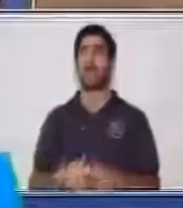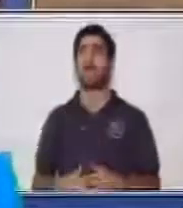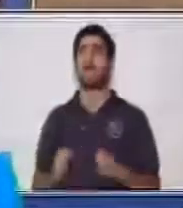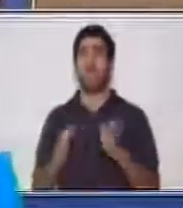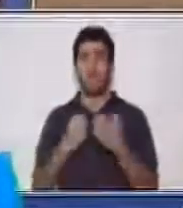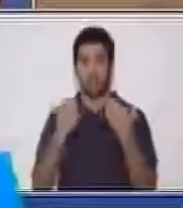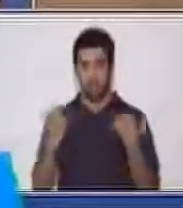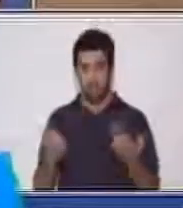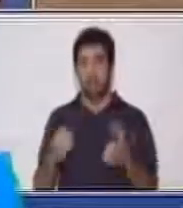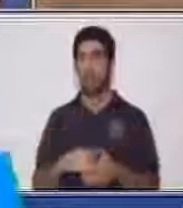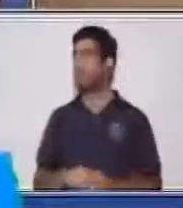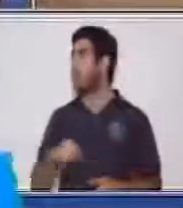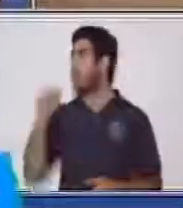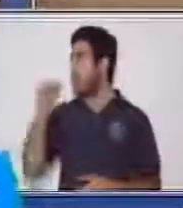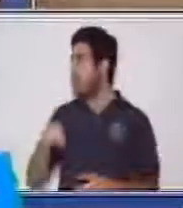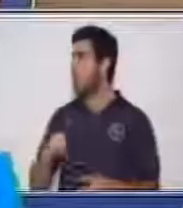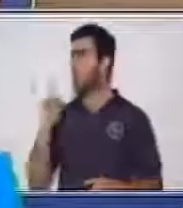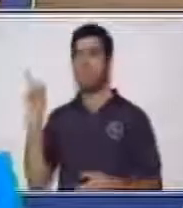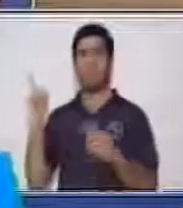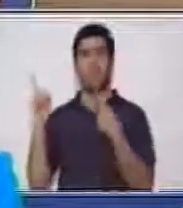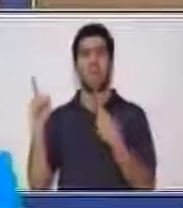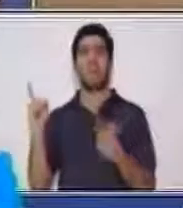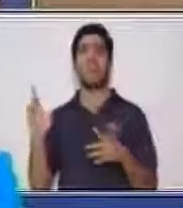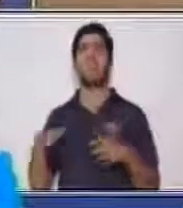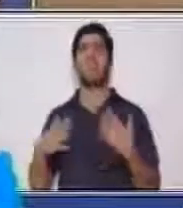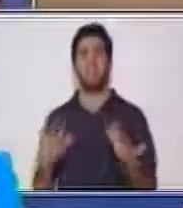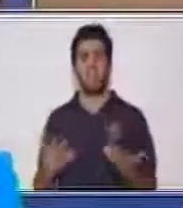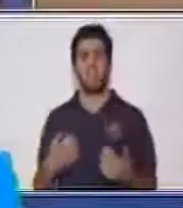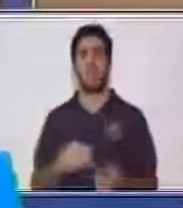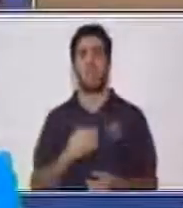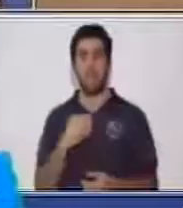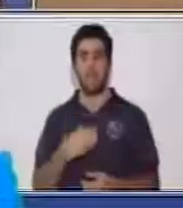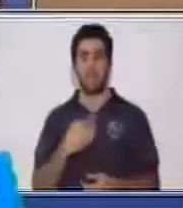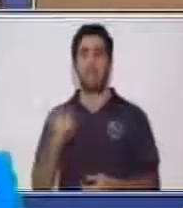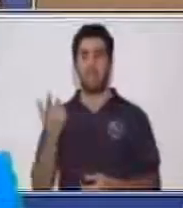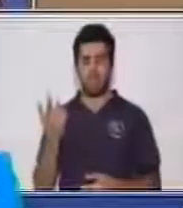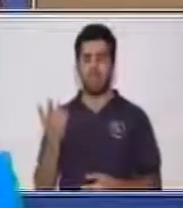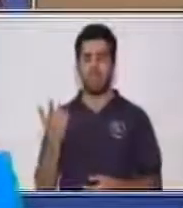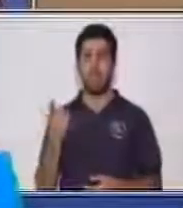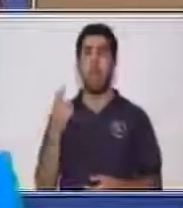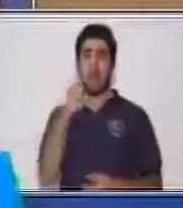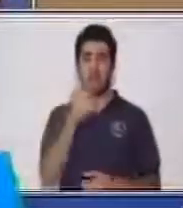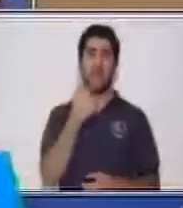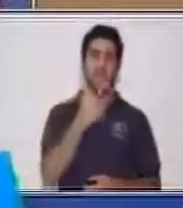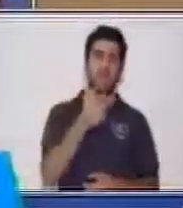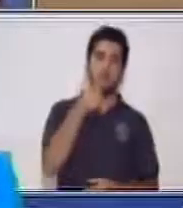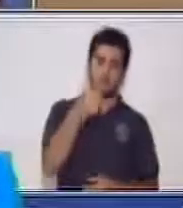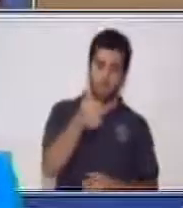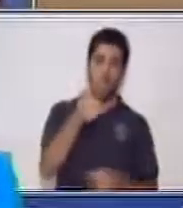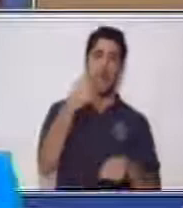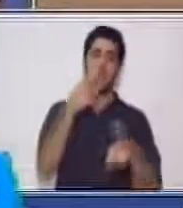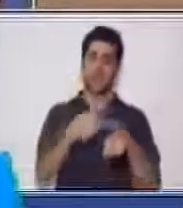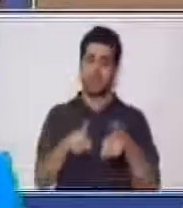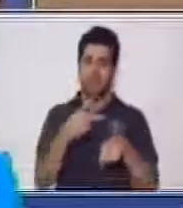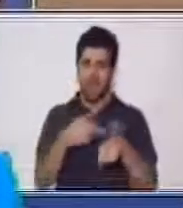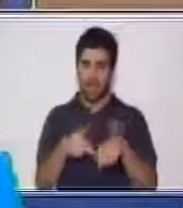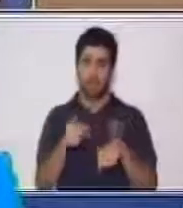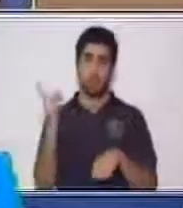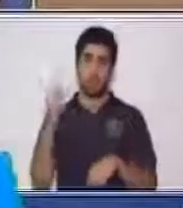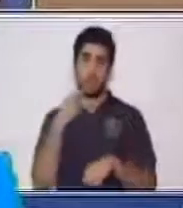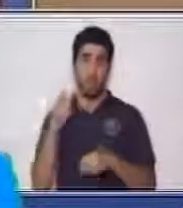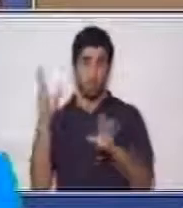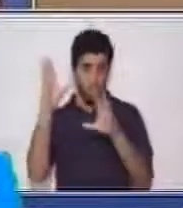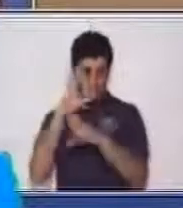hora, ¿qué nos dice la maestra? O nuestro profesor nos dice buenas, ¿será que nos dice buenas